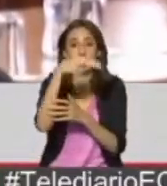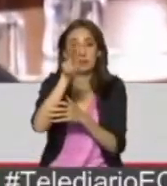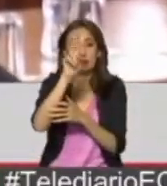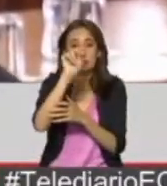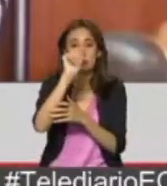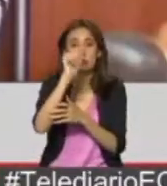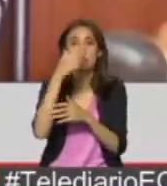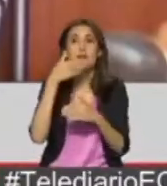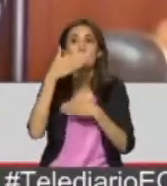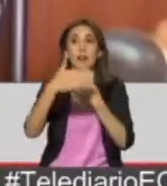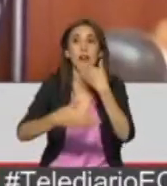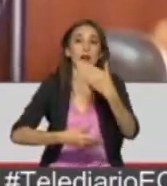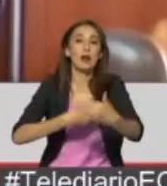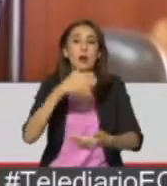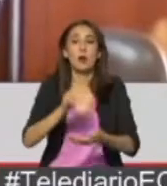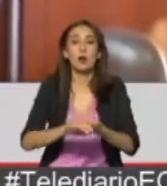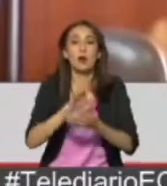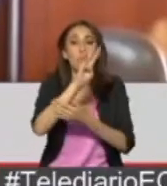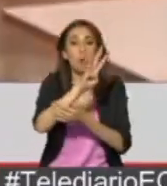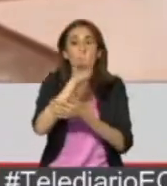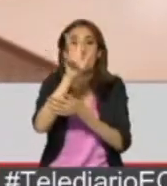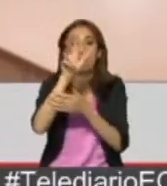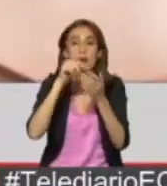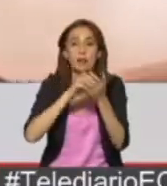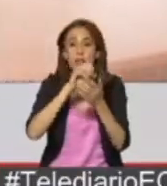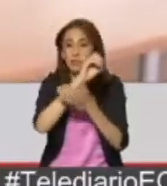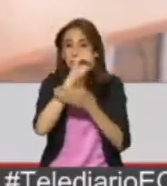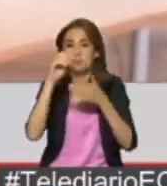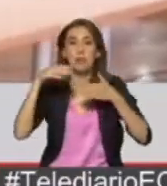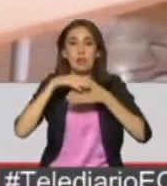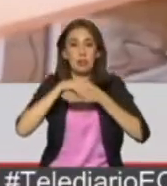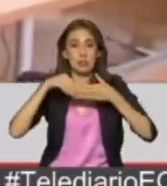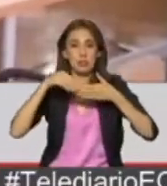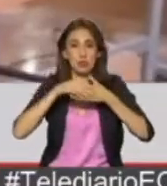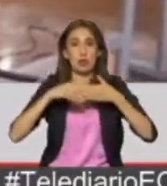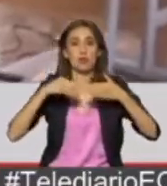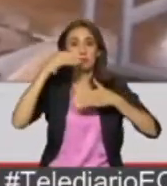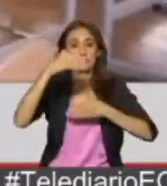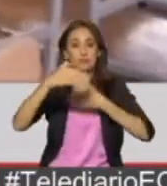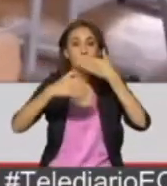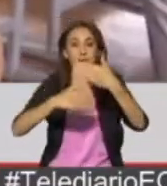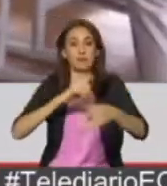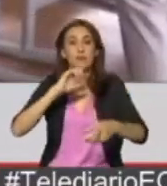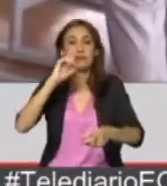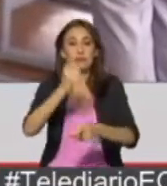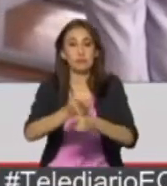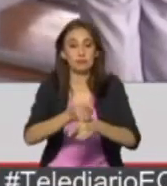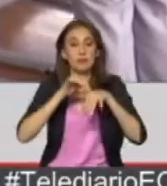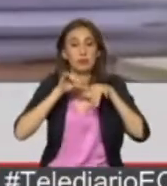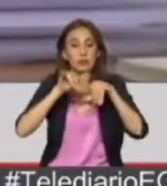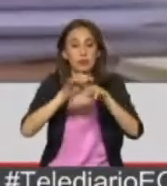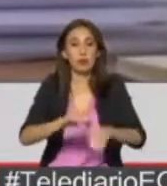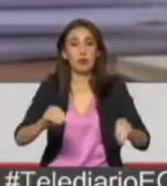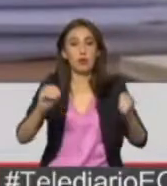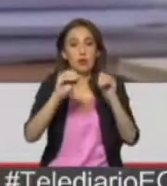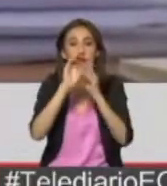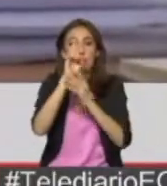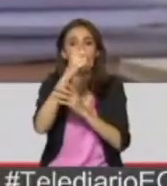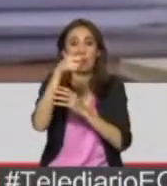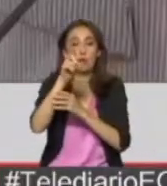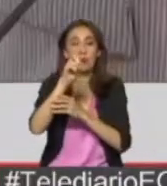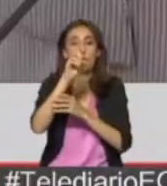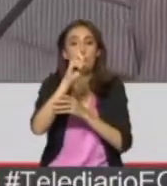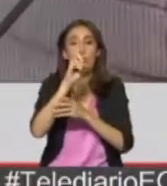sus cuentas personales $43,000. Por esta razón, el tribunal dictó una pena atenuada de un año